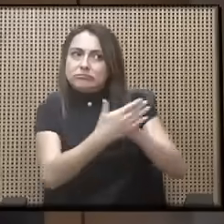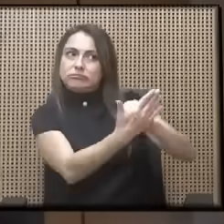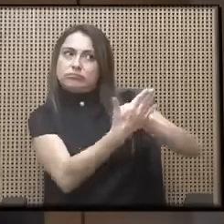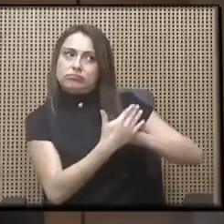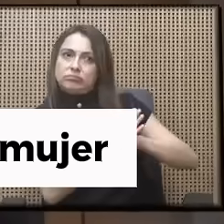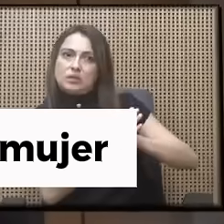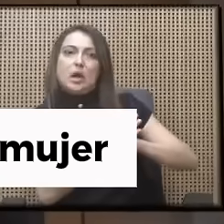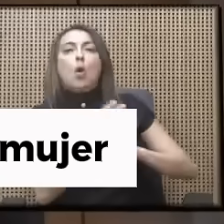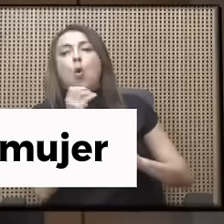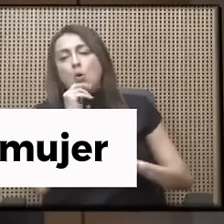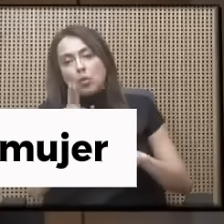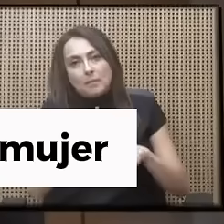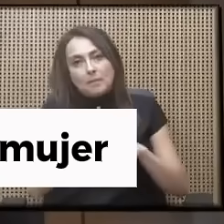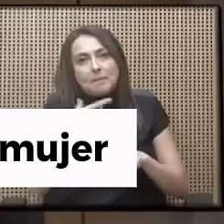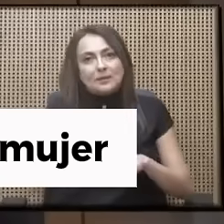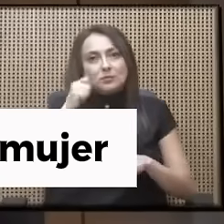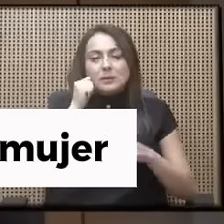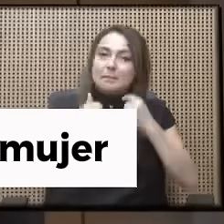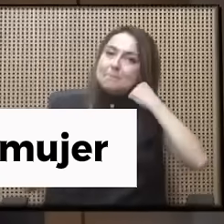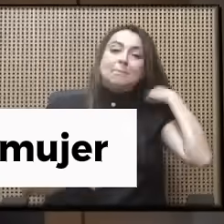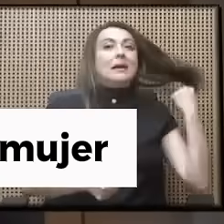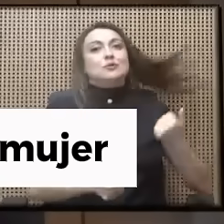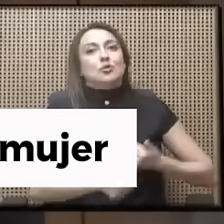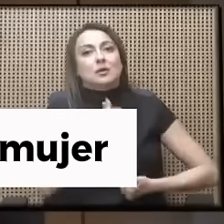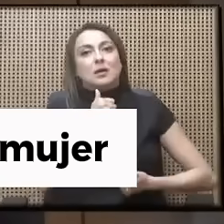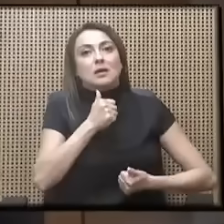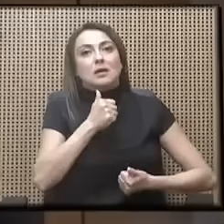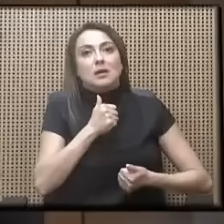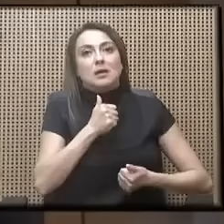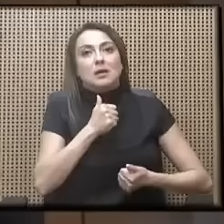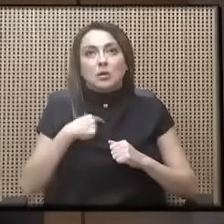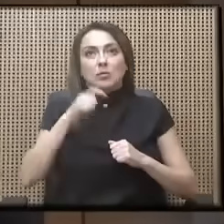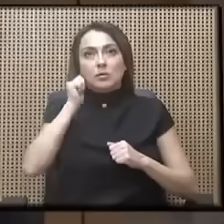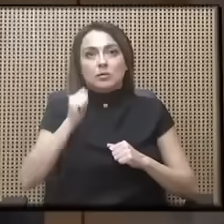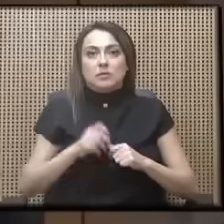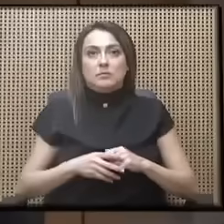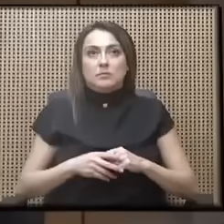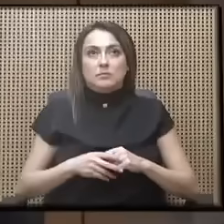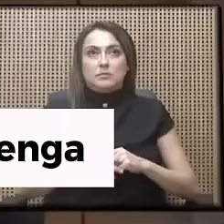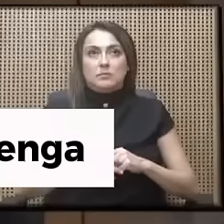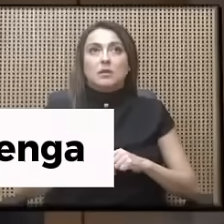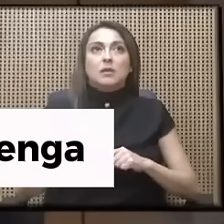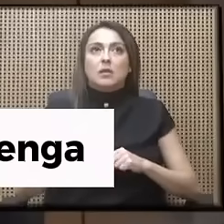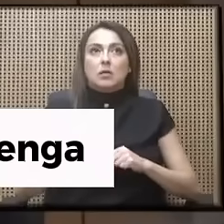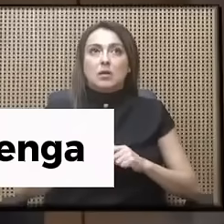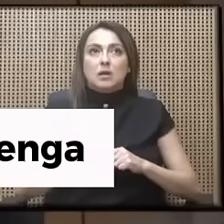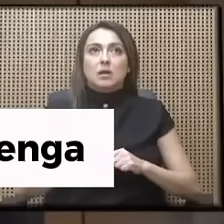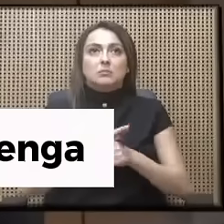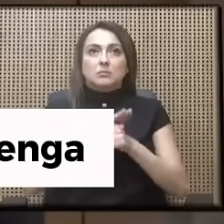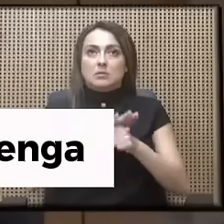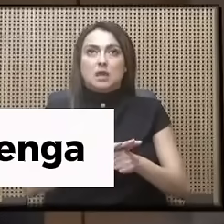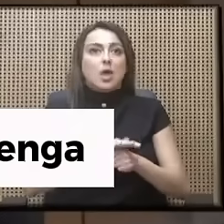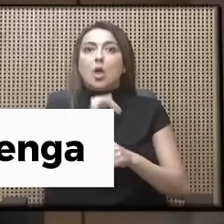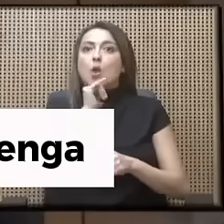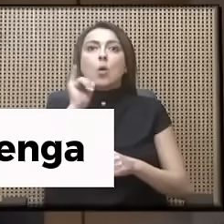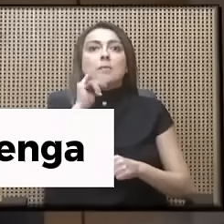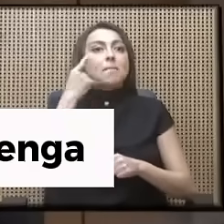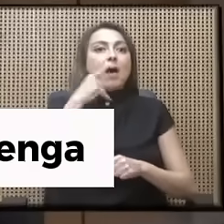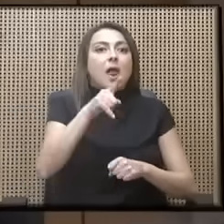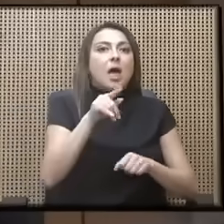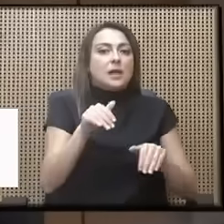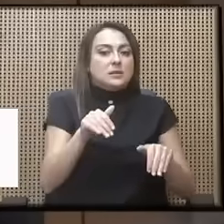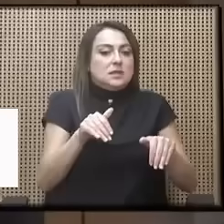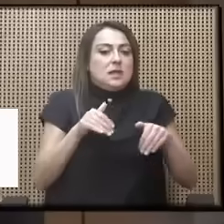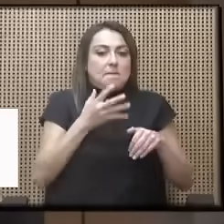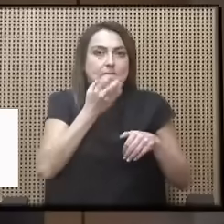o normalmente presionada, porque normalmente es a una mujer, igualmente la presión ya no va a ser para que se